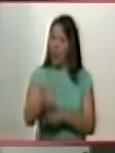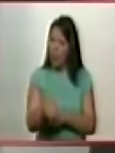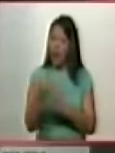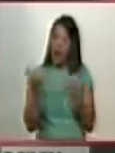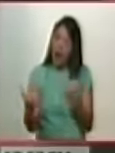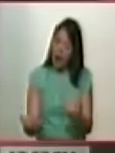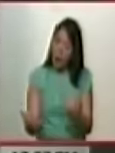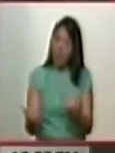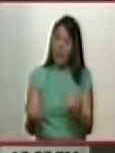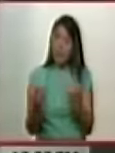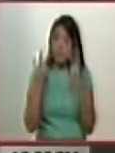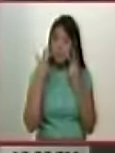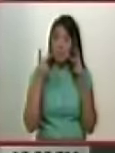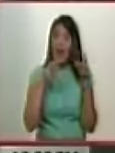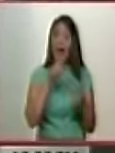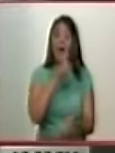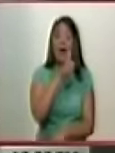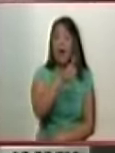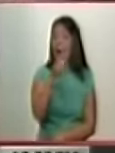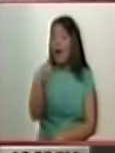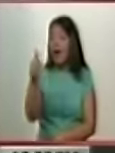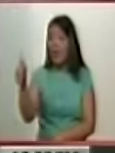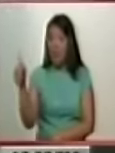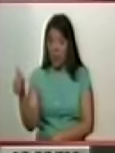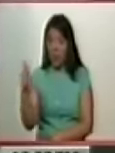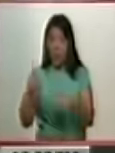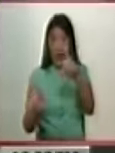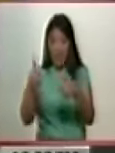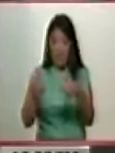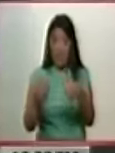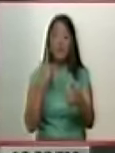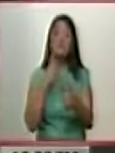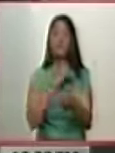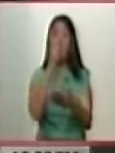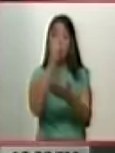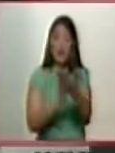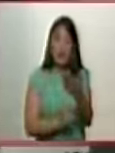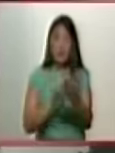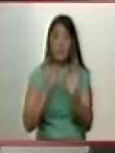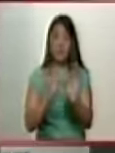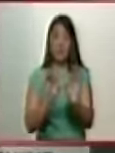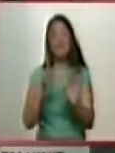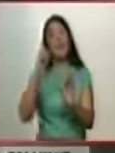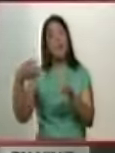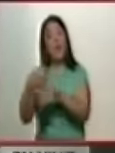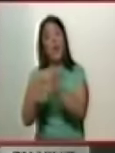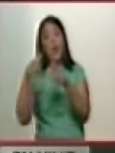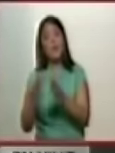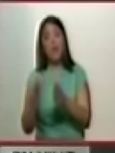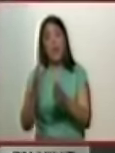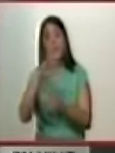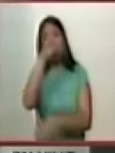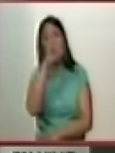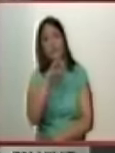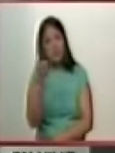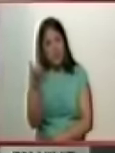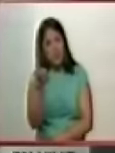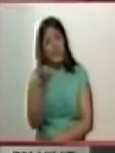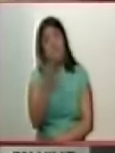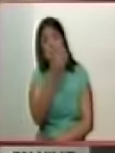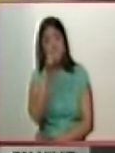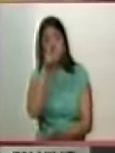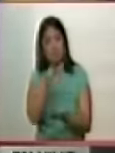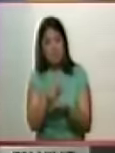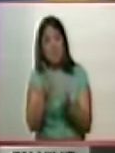en estos momentos mientras realizan cada uno de los candidatos las postulaciones. Y él, también gobernador del Zulia, que, bueno, en